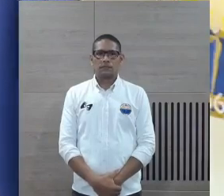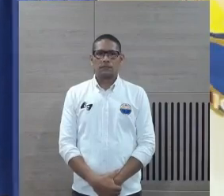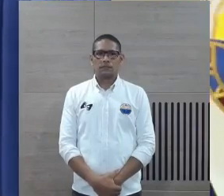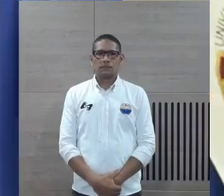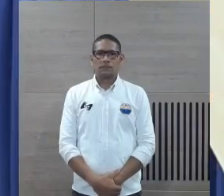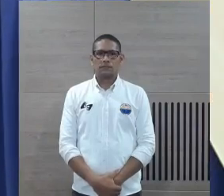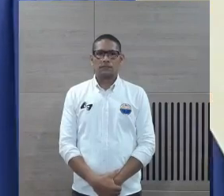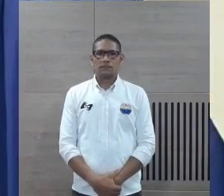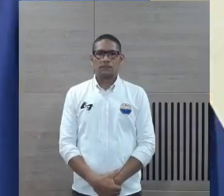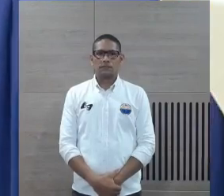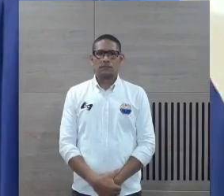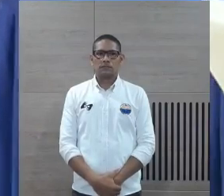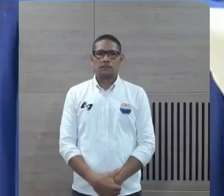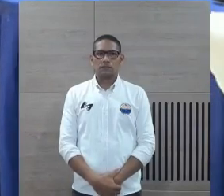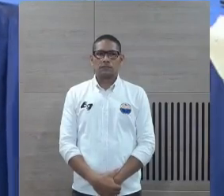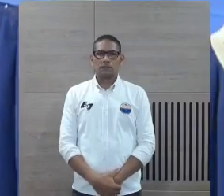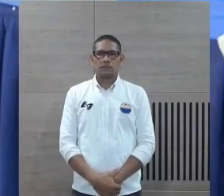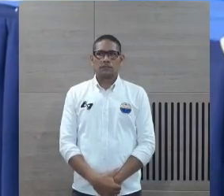Summa cum laude.